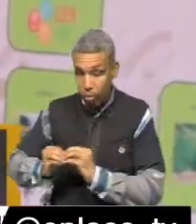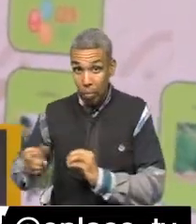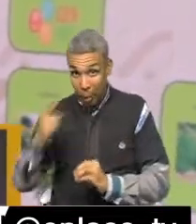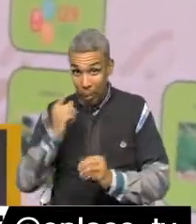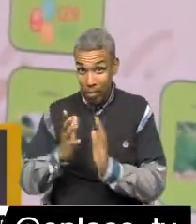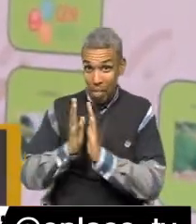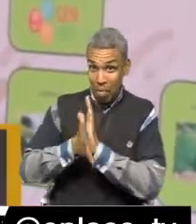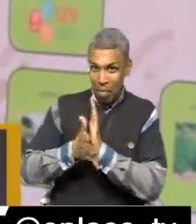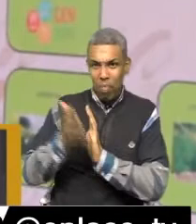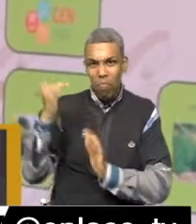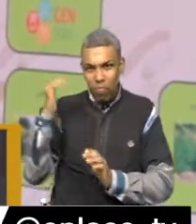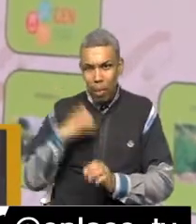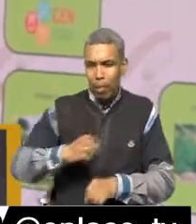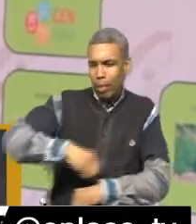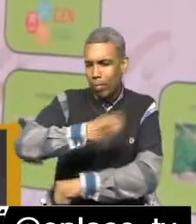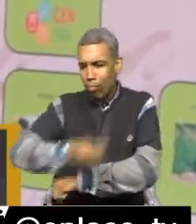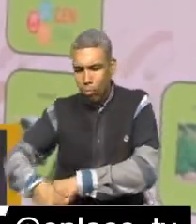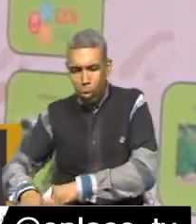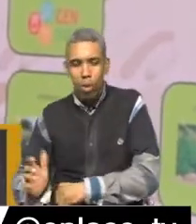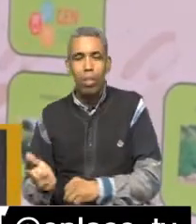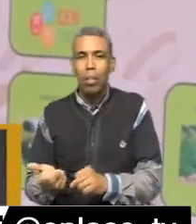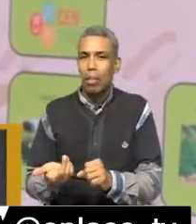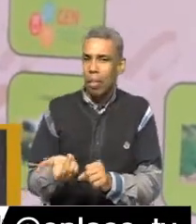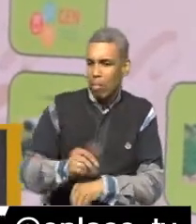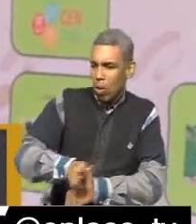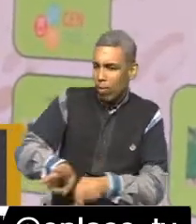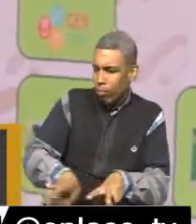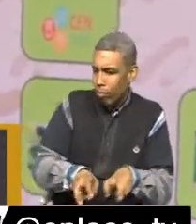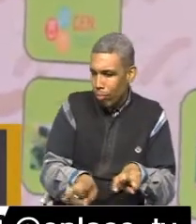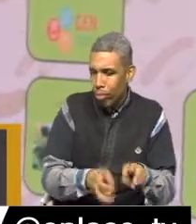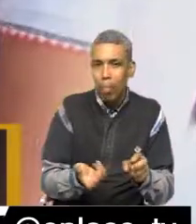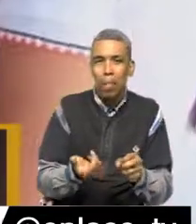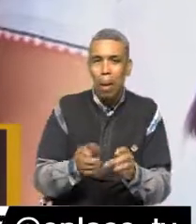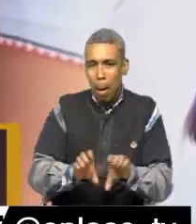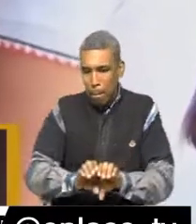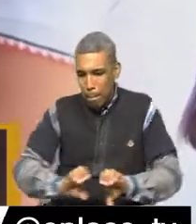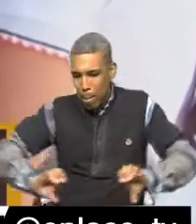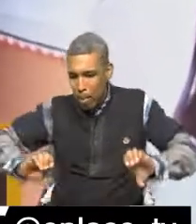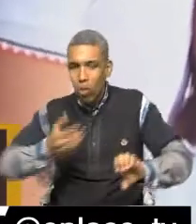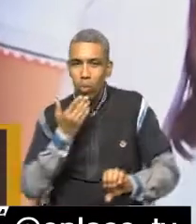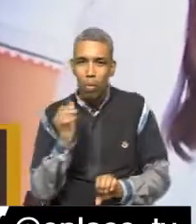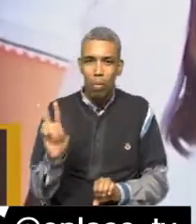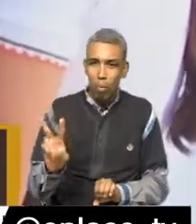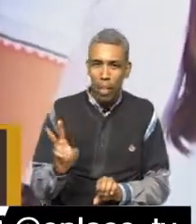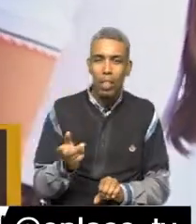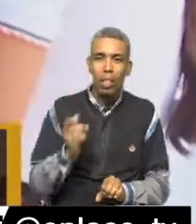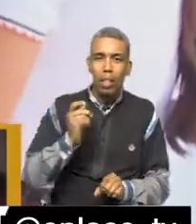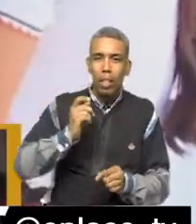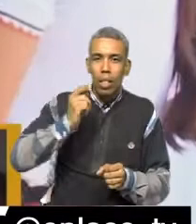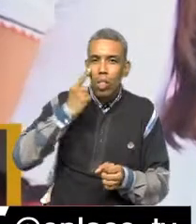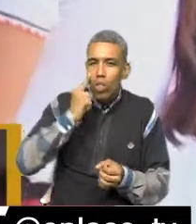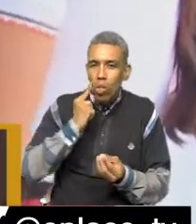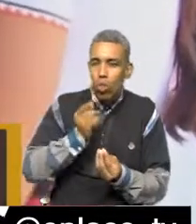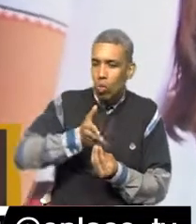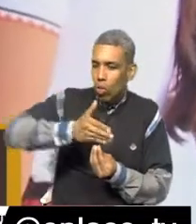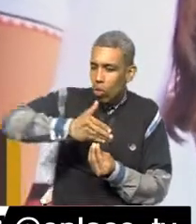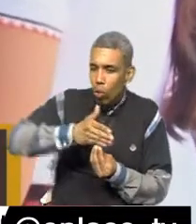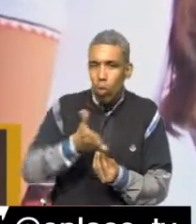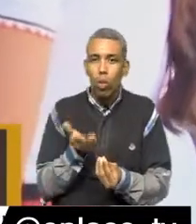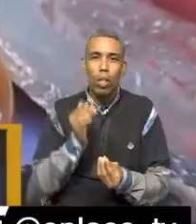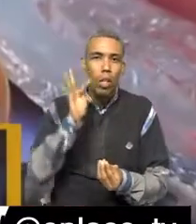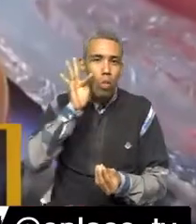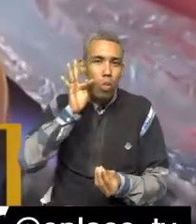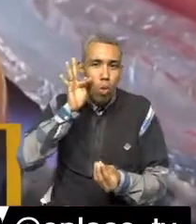habichuela, cebolla, tomate, pero lo que más se dio fue la habichuela y el pepino. Estudiantes y docentes de la Institución Educativa Agropecuaria